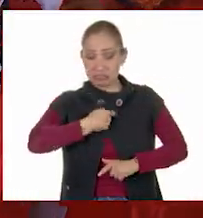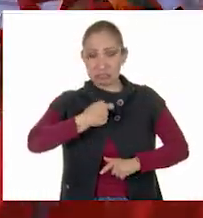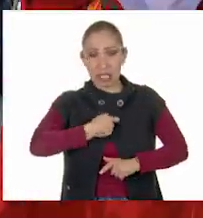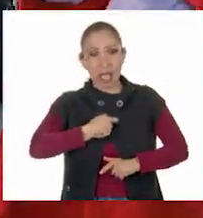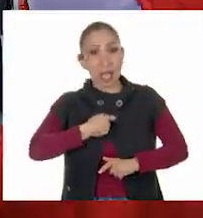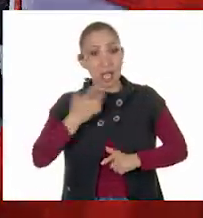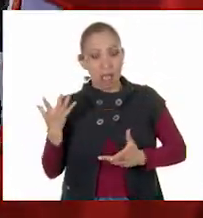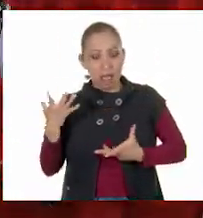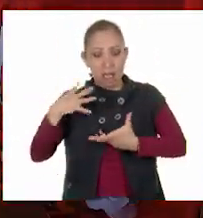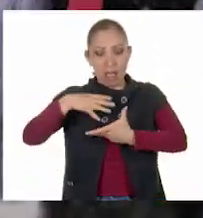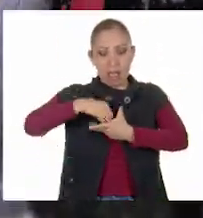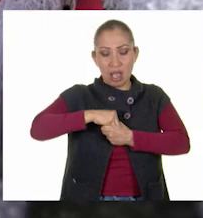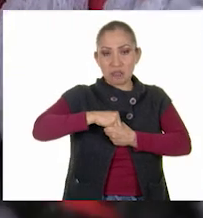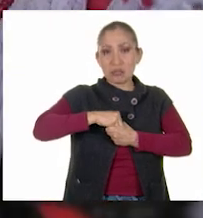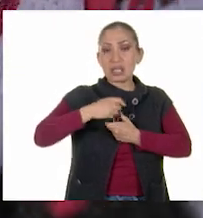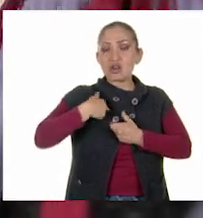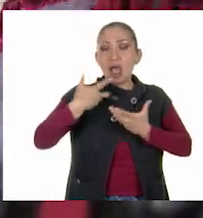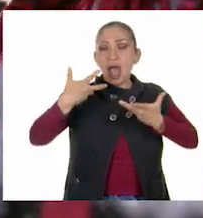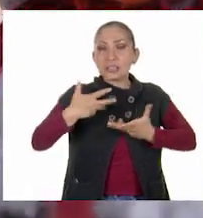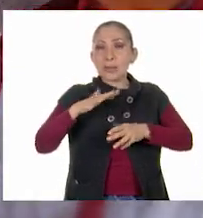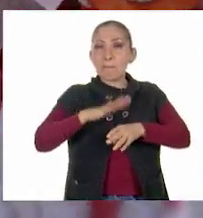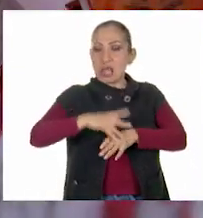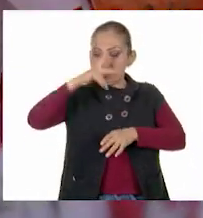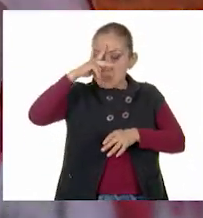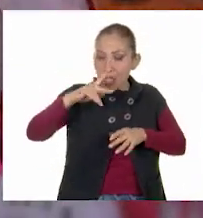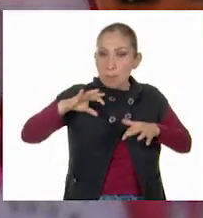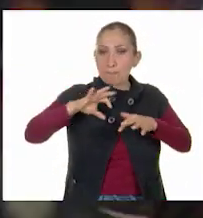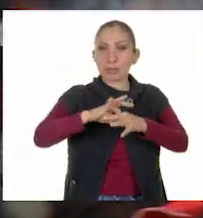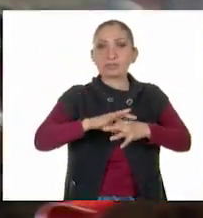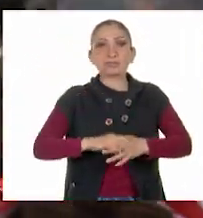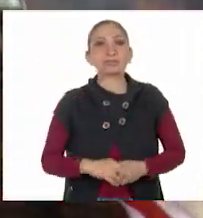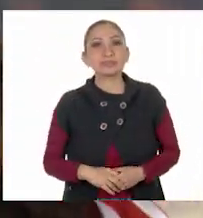nos complementa y nos hace más mexicanos.